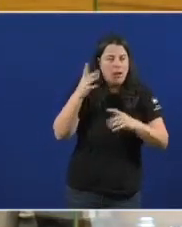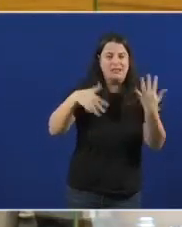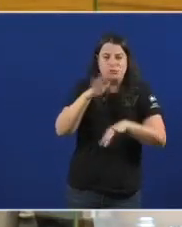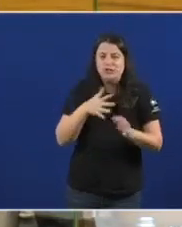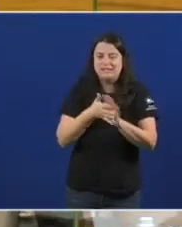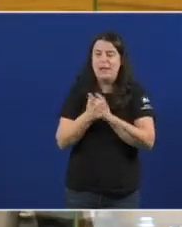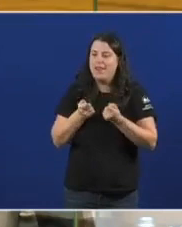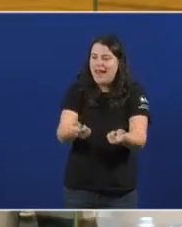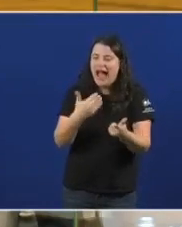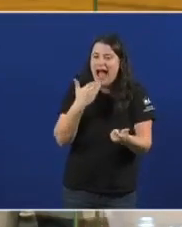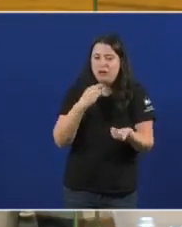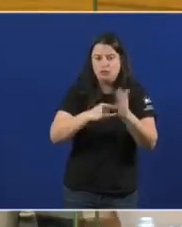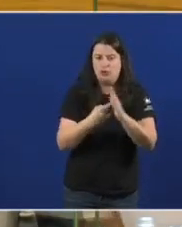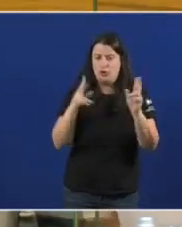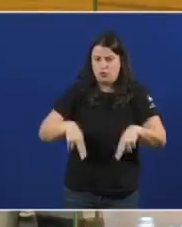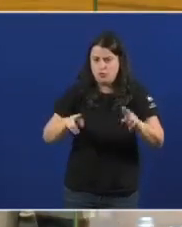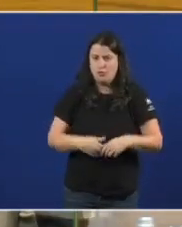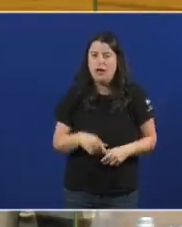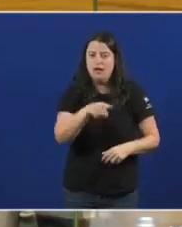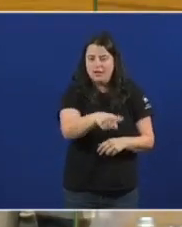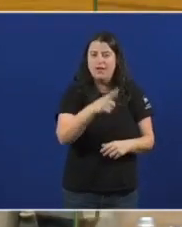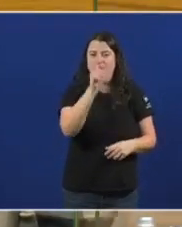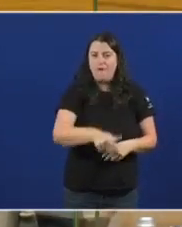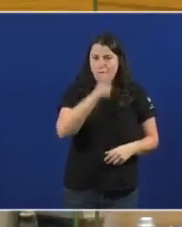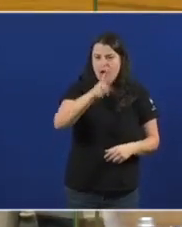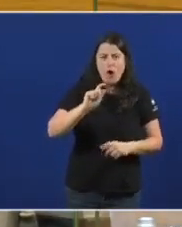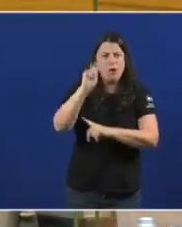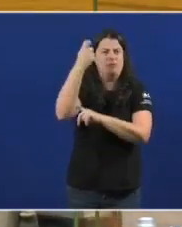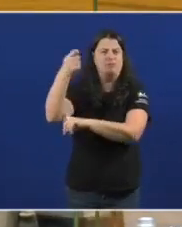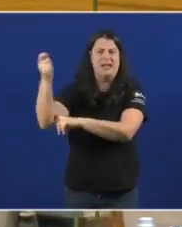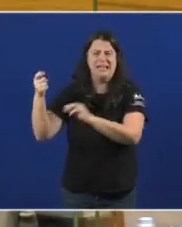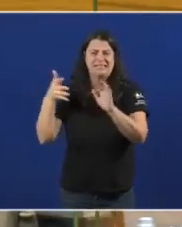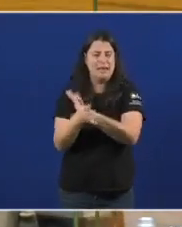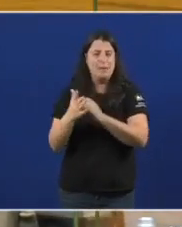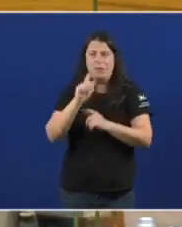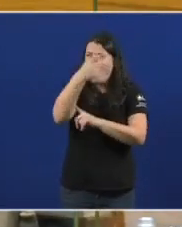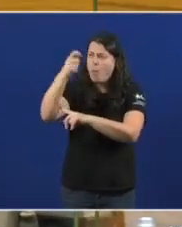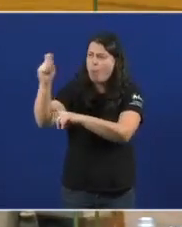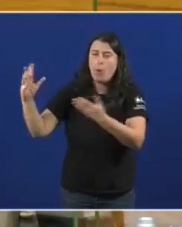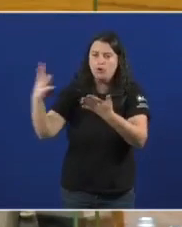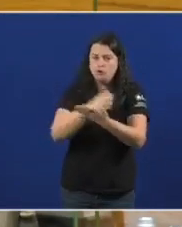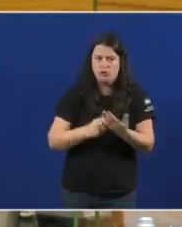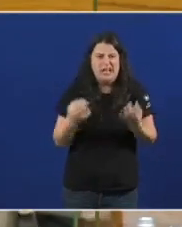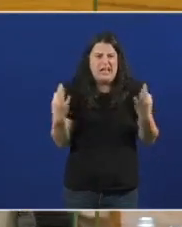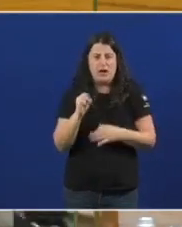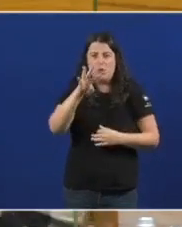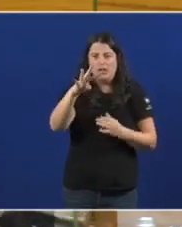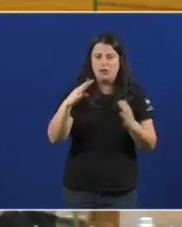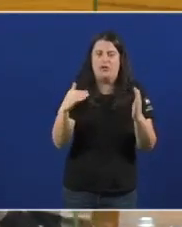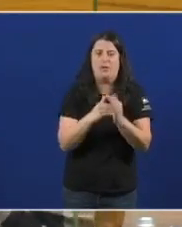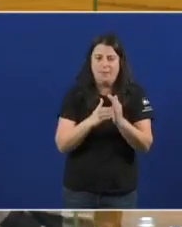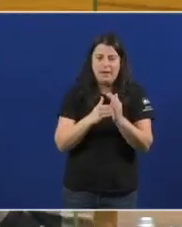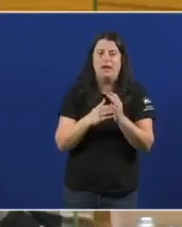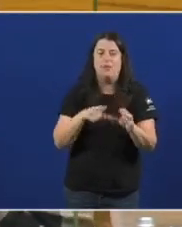este país. Fíxense que balance. Feijóo é o campeón de todo. Pero campeón de que? Sí, 14.000 empregos perdidos